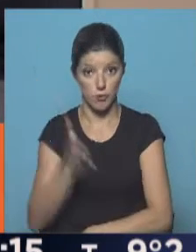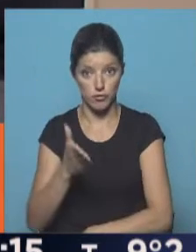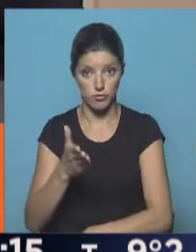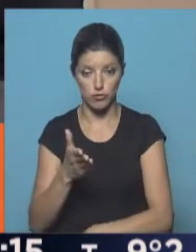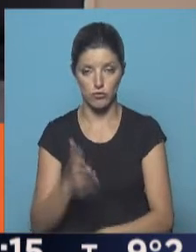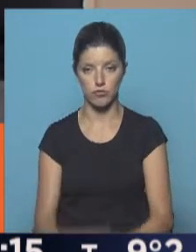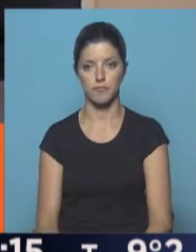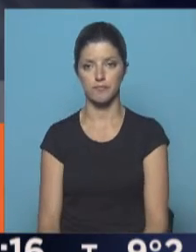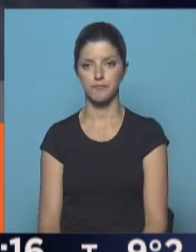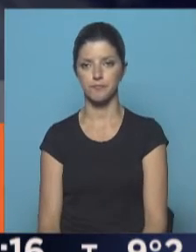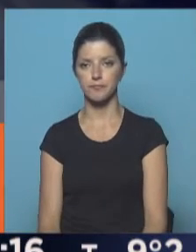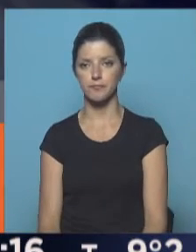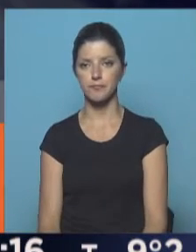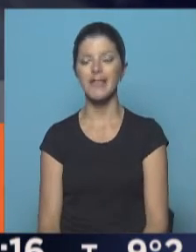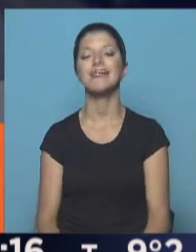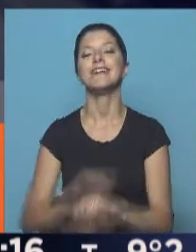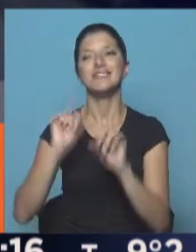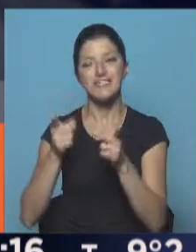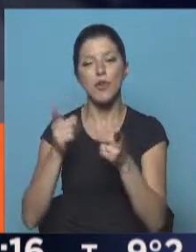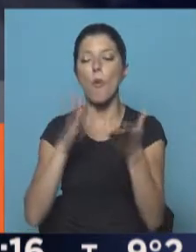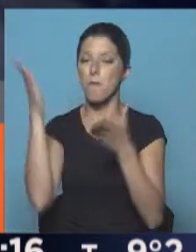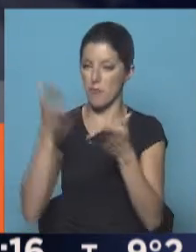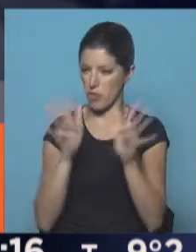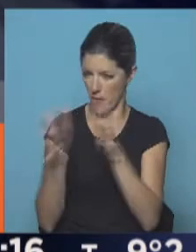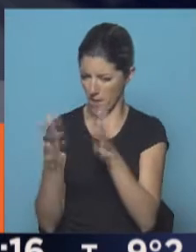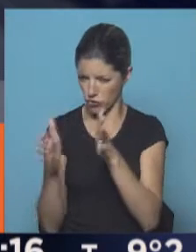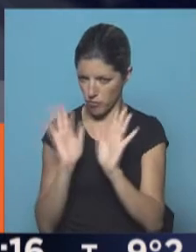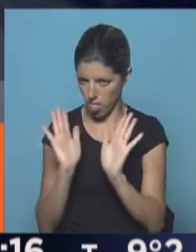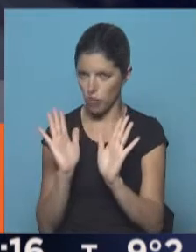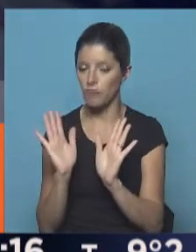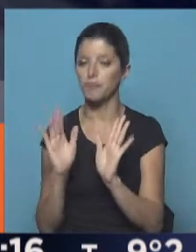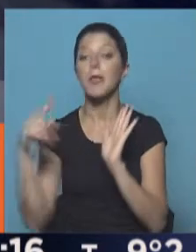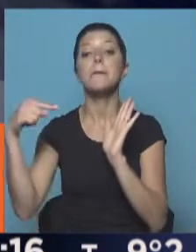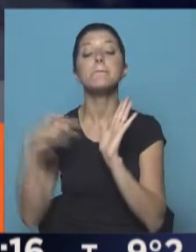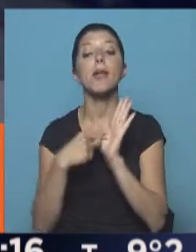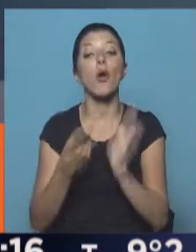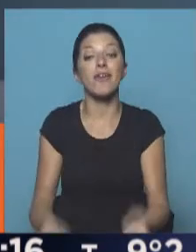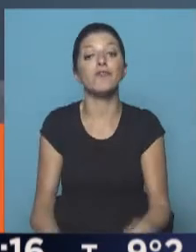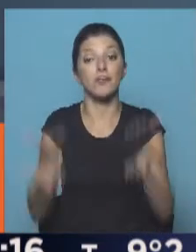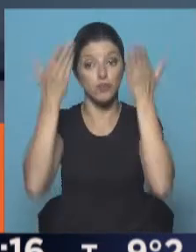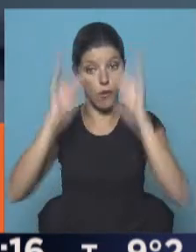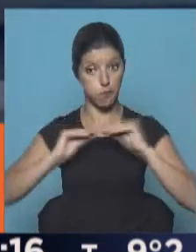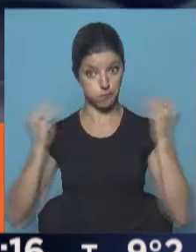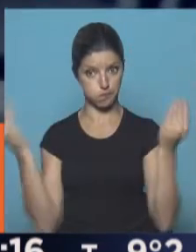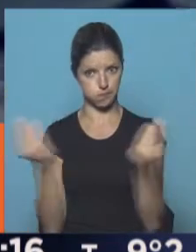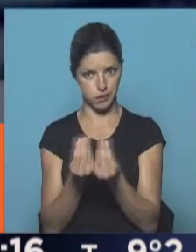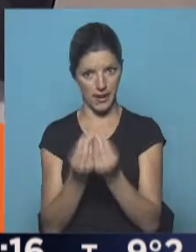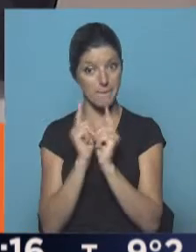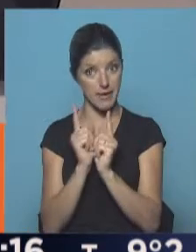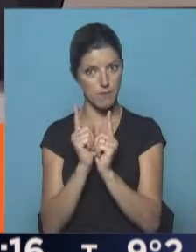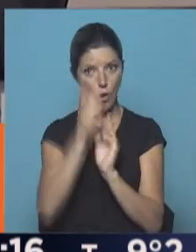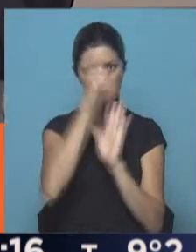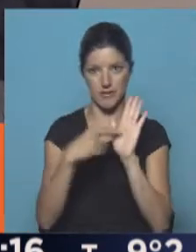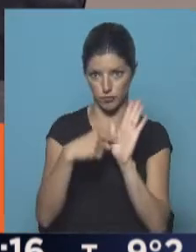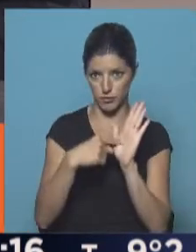Sí, esa es la inflación promedio. Promedio, sí. Pero la inflación total del año en el mismo presupuesto